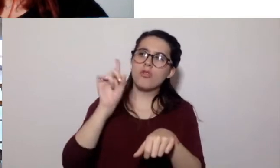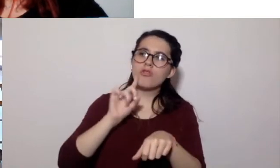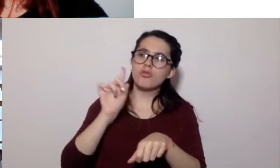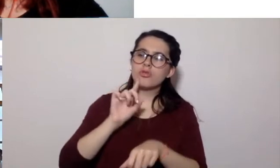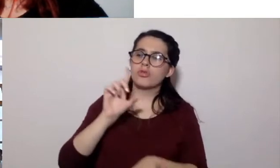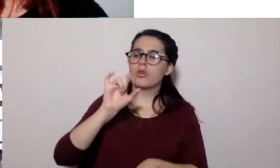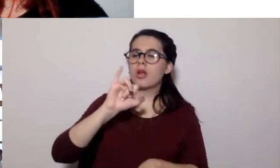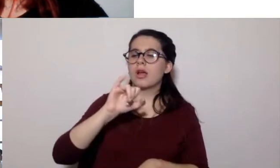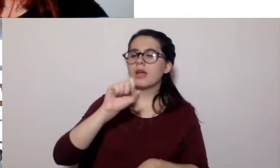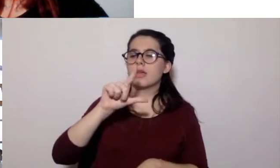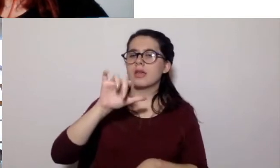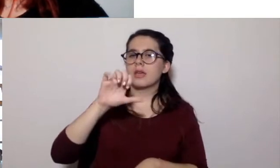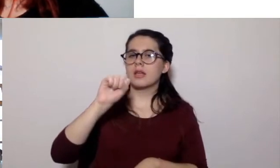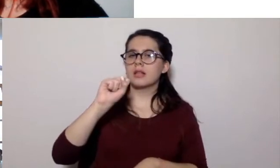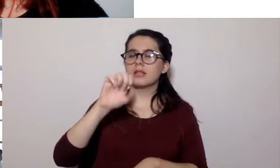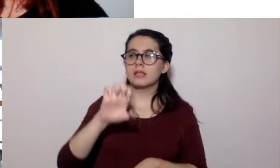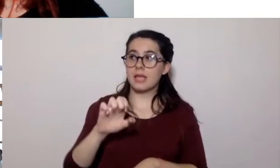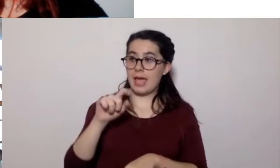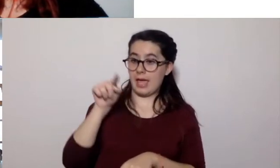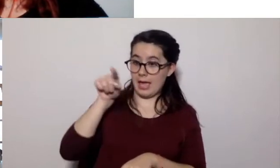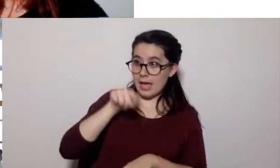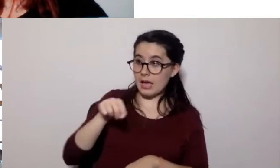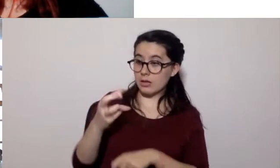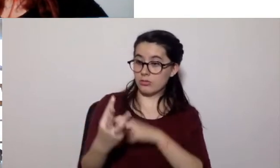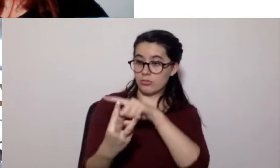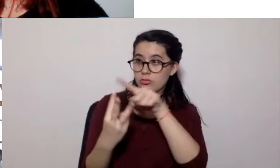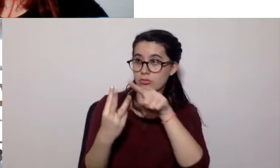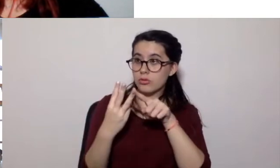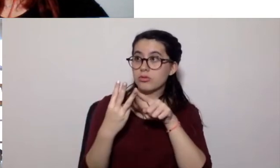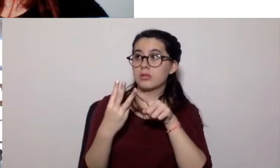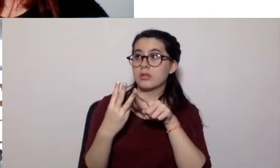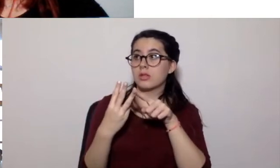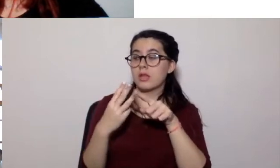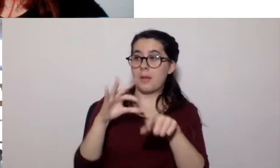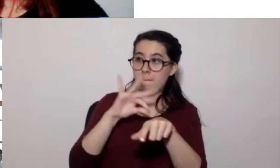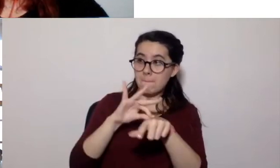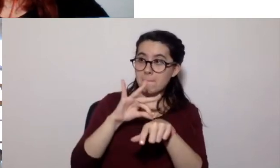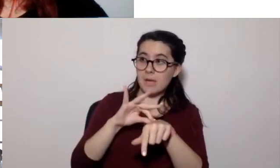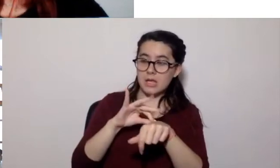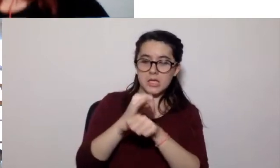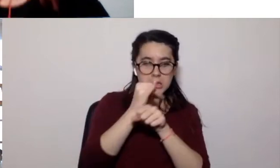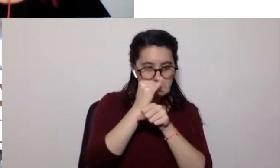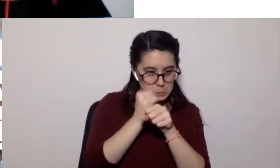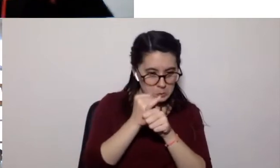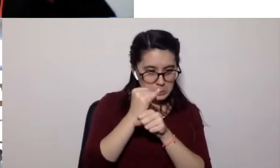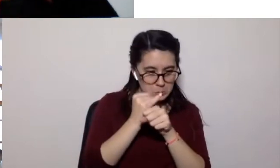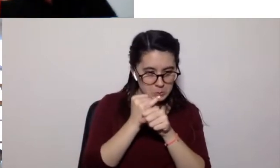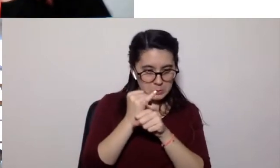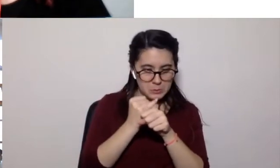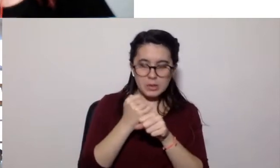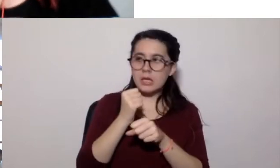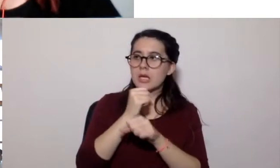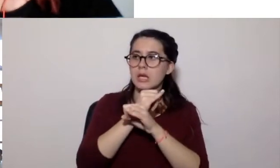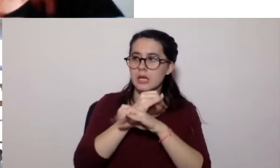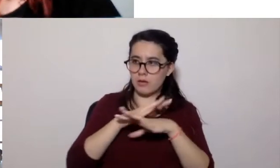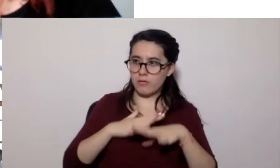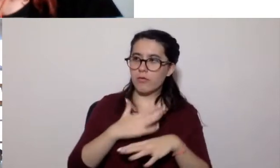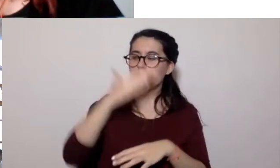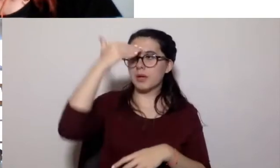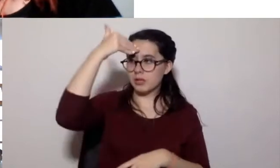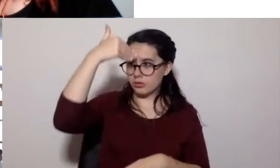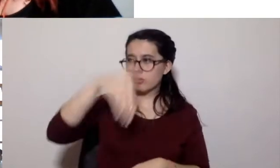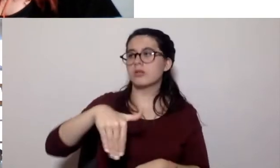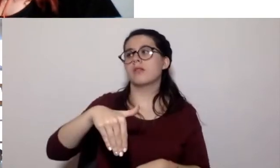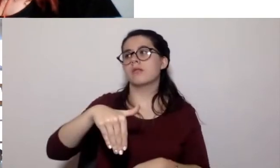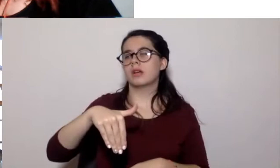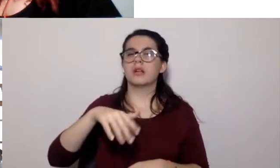son médicos que son científicos, que están informados, ¿no? Y no a la tía que